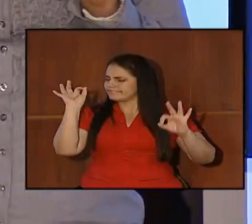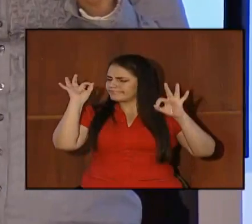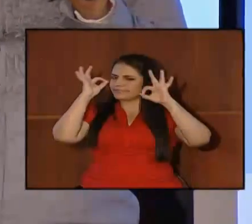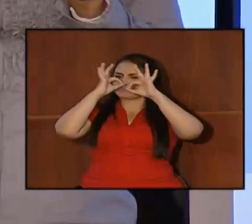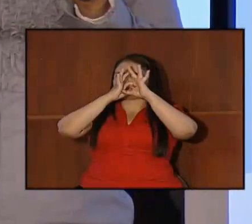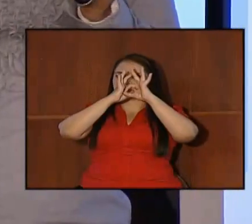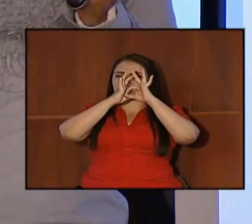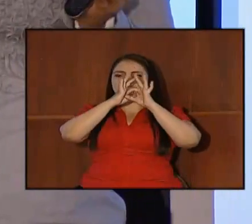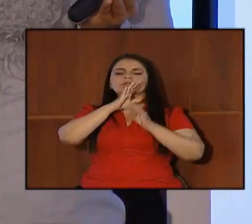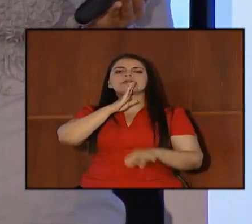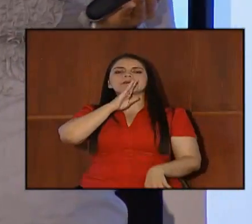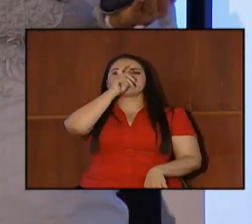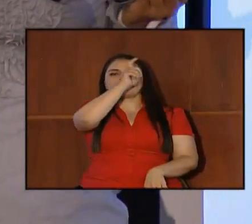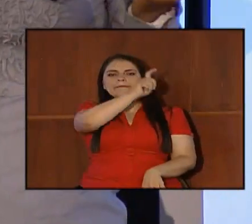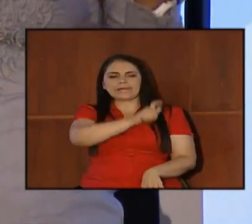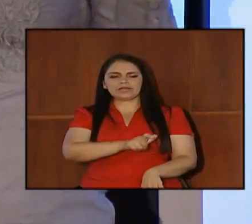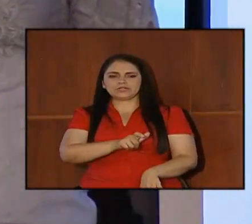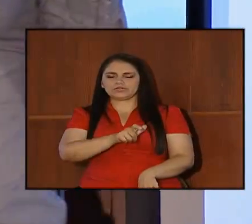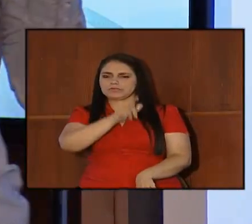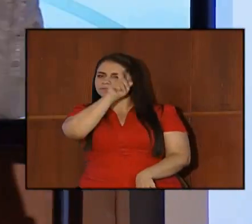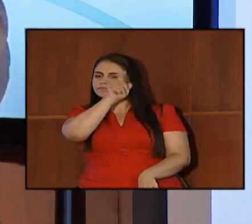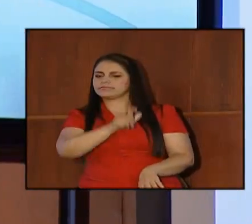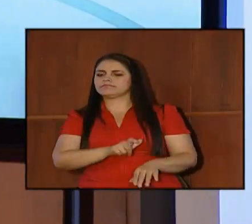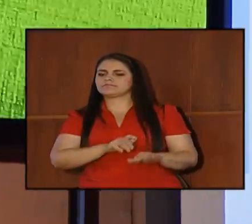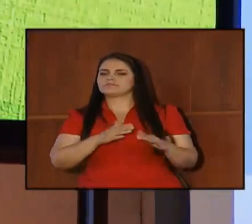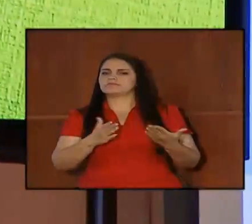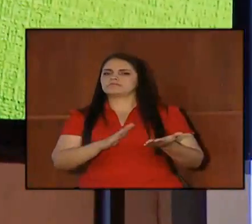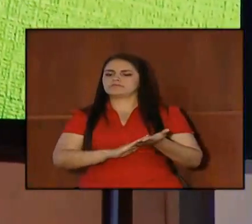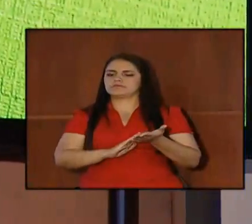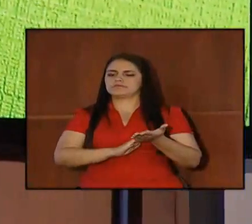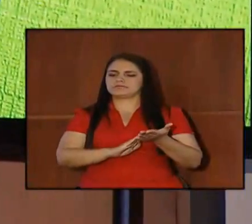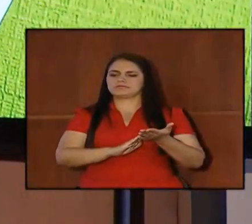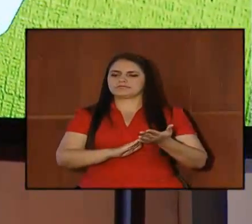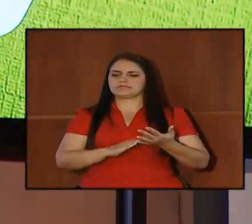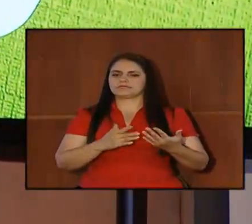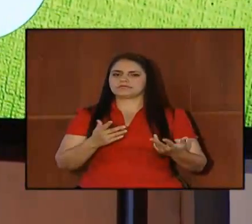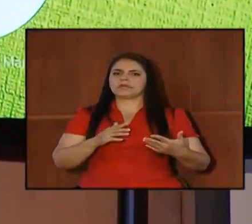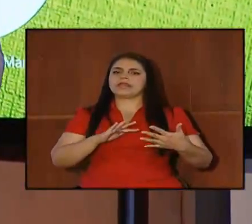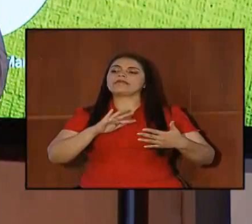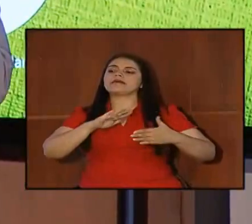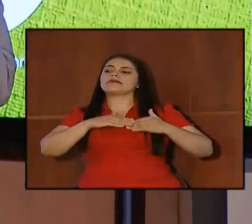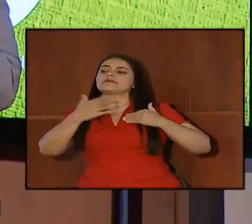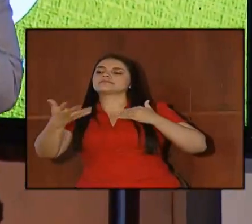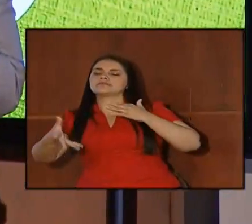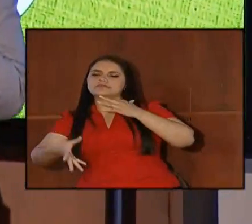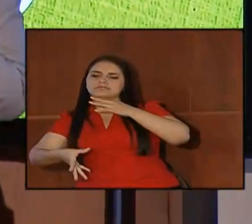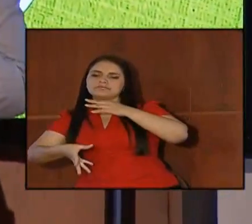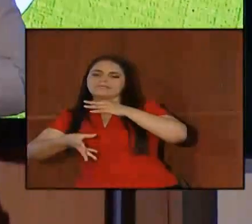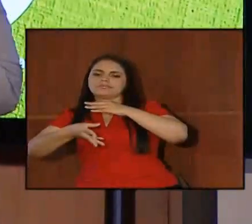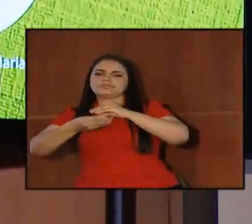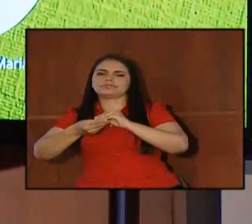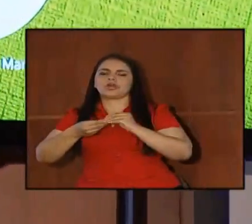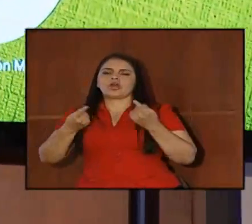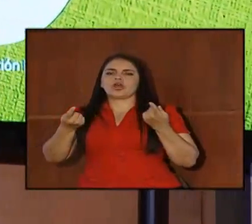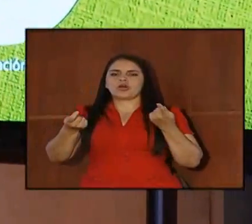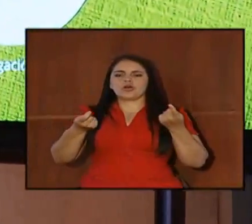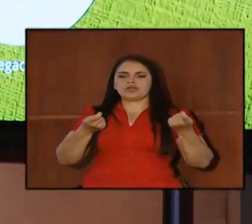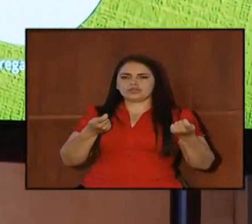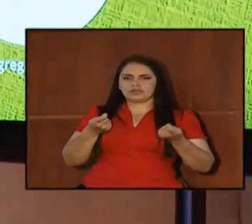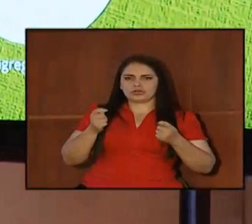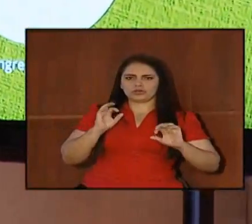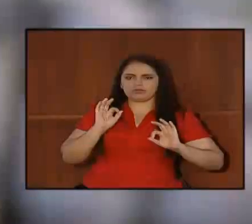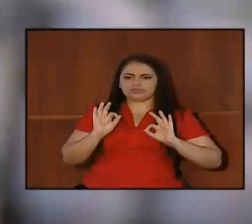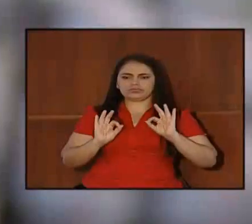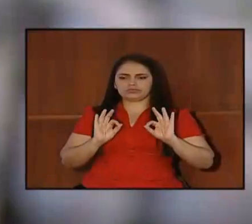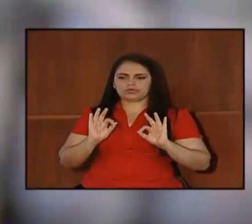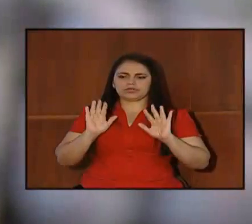paciente. Después vamos a hablar de todo el complemento que vamos a hacer para el manejo del paciente postrado